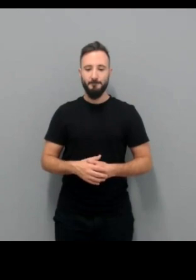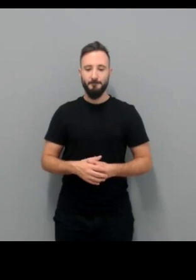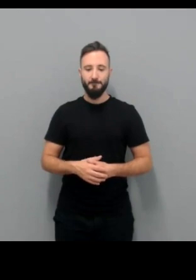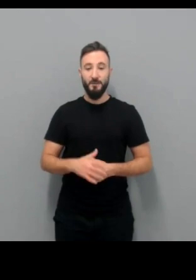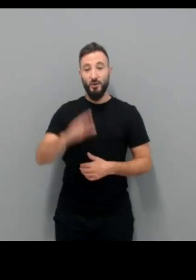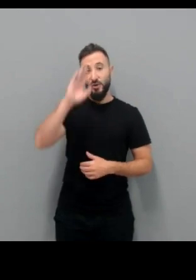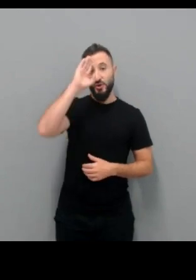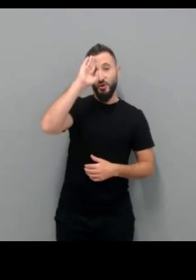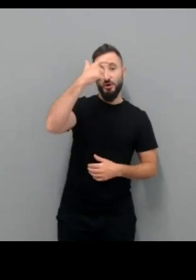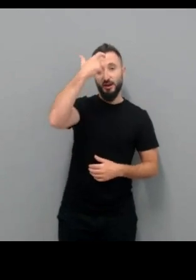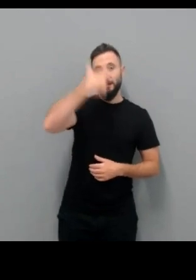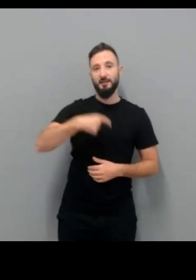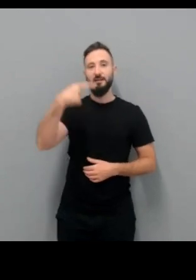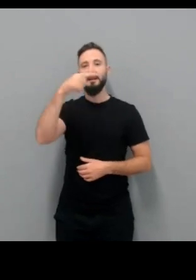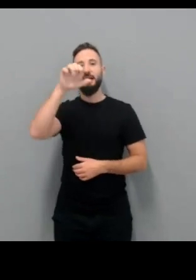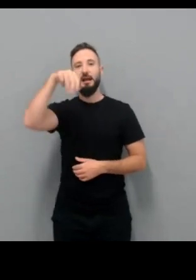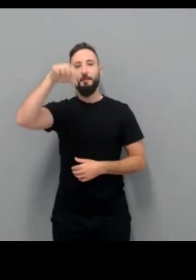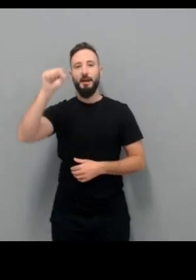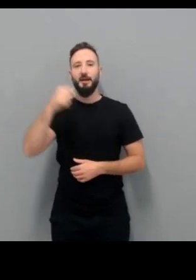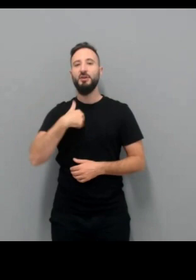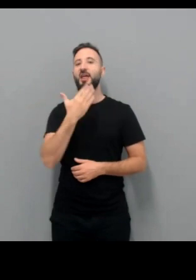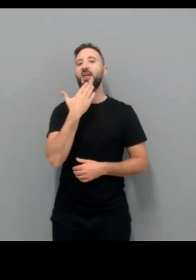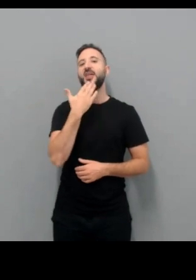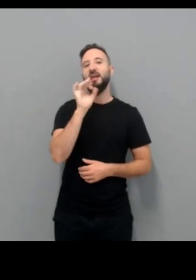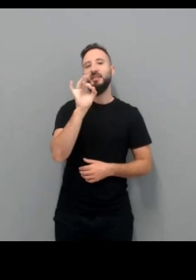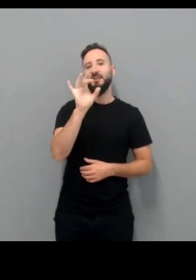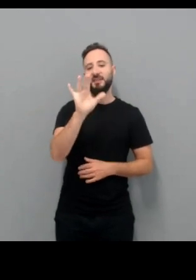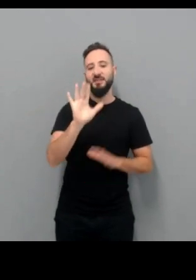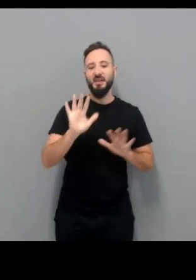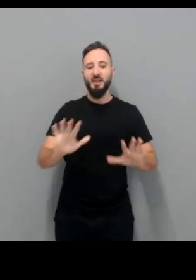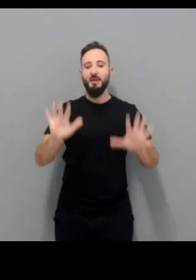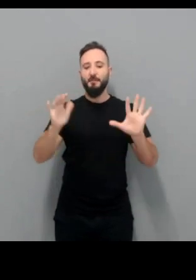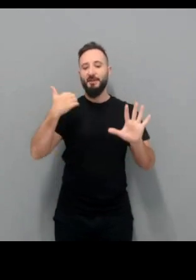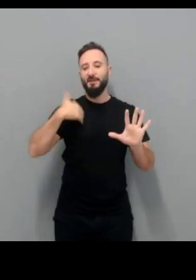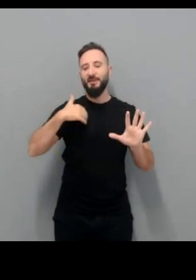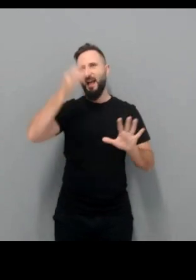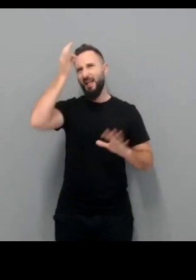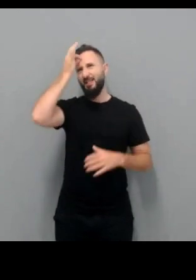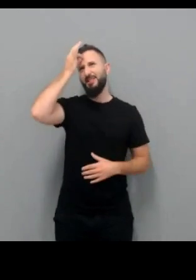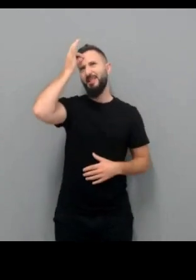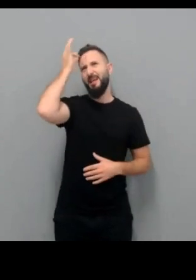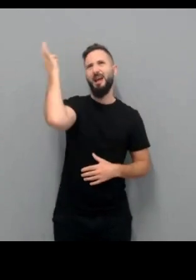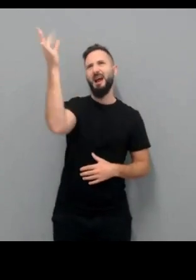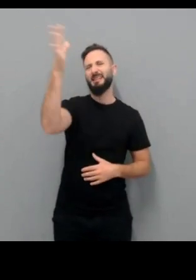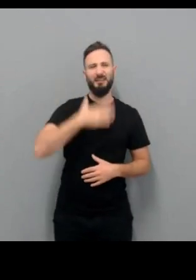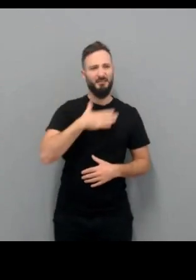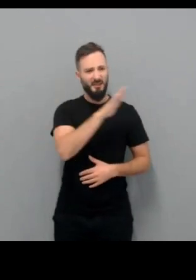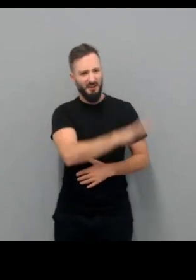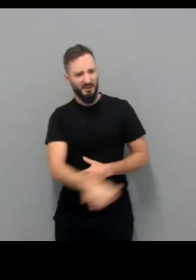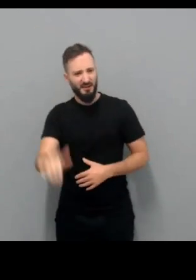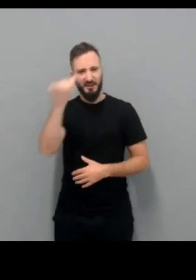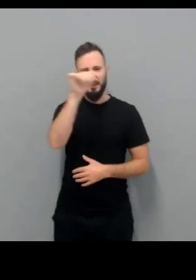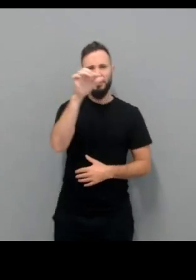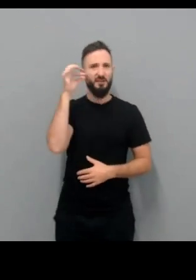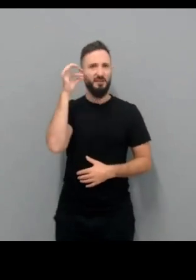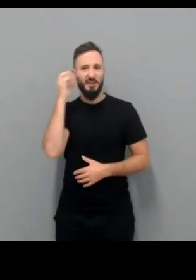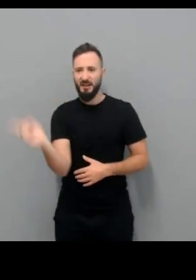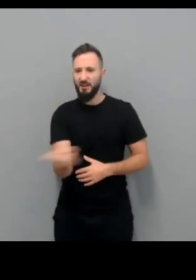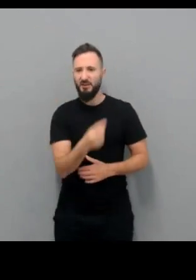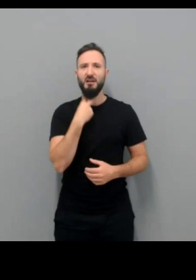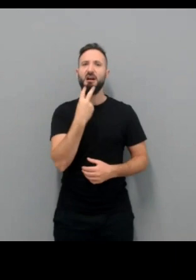Hola, soy Gema Canales. Solo tengo 15 años, pero ya estoy un poco harta de ver a niños y niñas que no pueden hablar